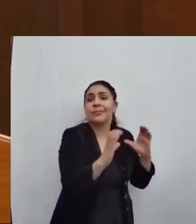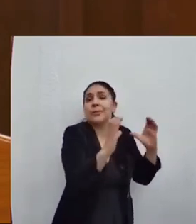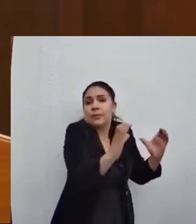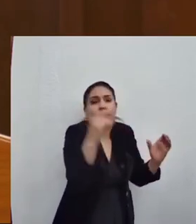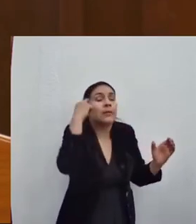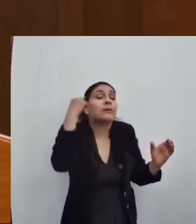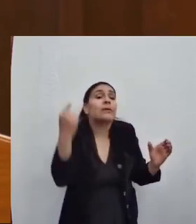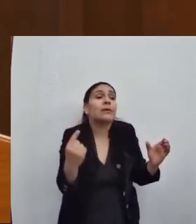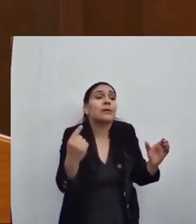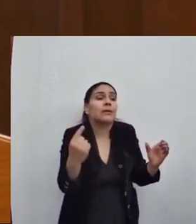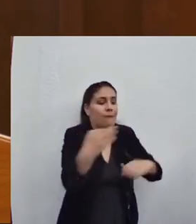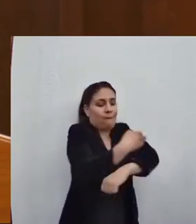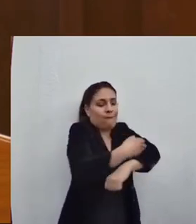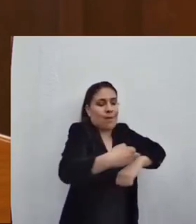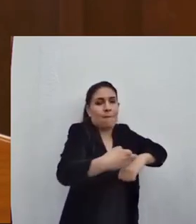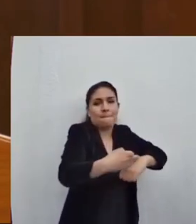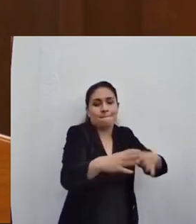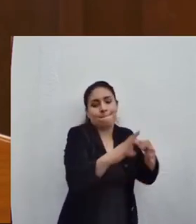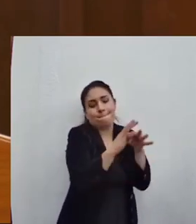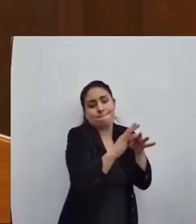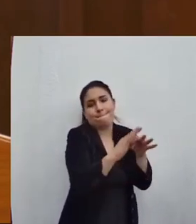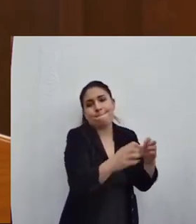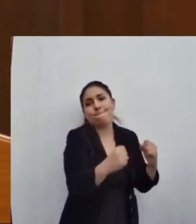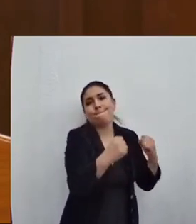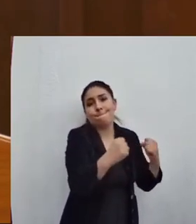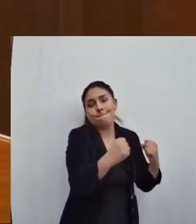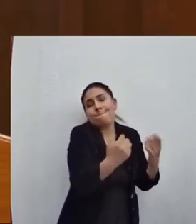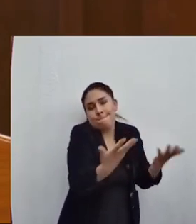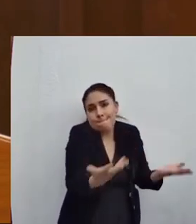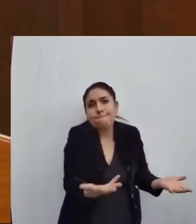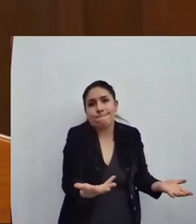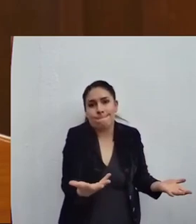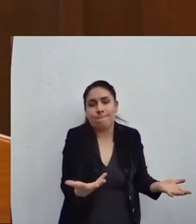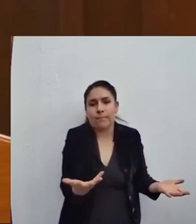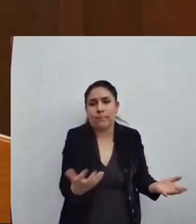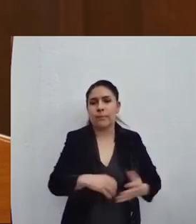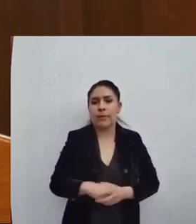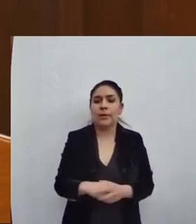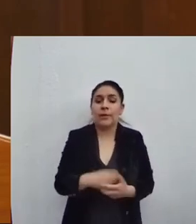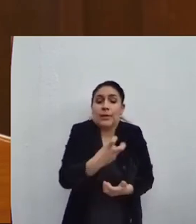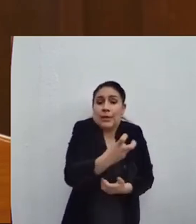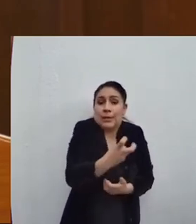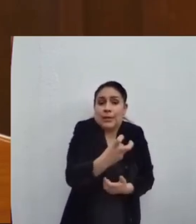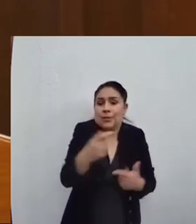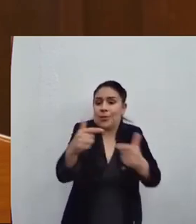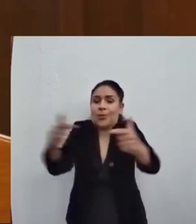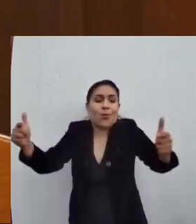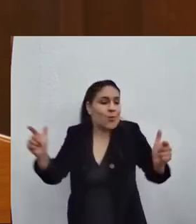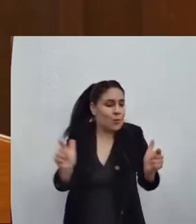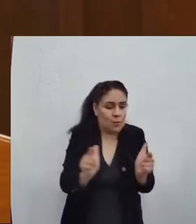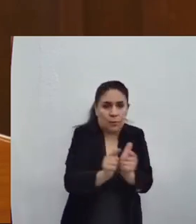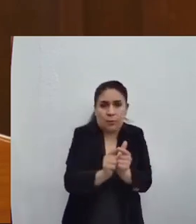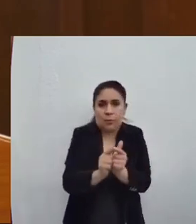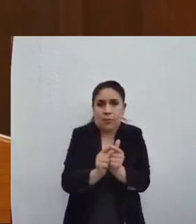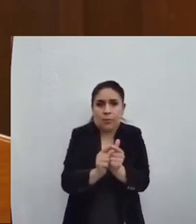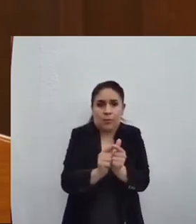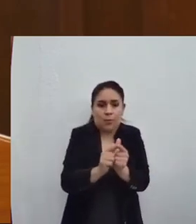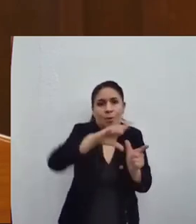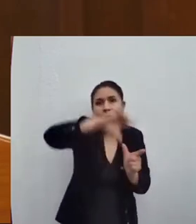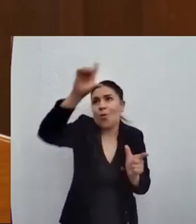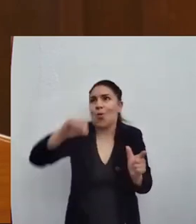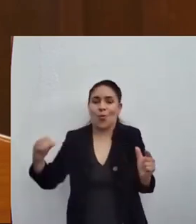de construir sociedades del bienestar. Y cuando hablamos de bienestar, estamos hablando de lo que decía hace un